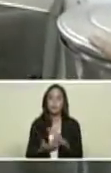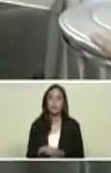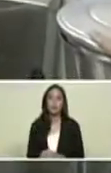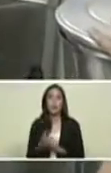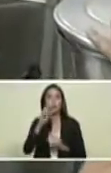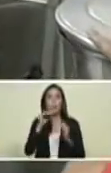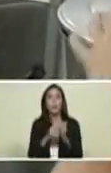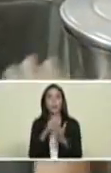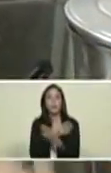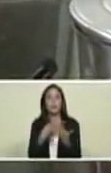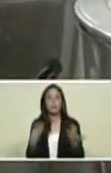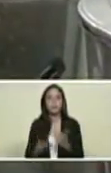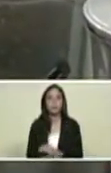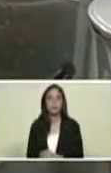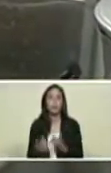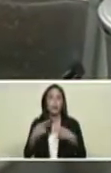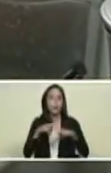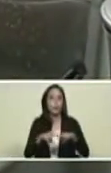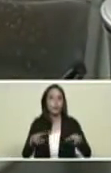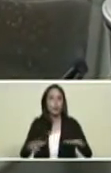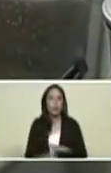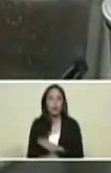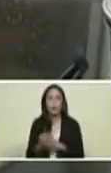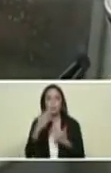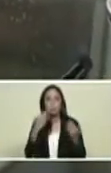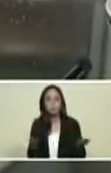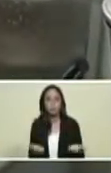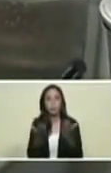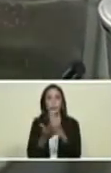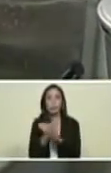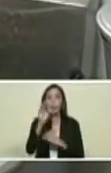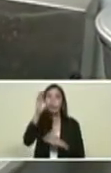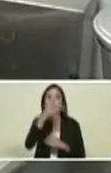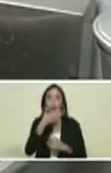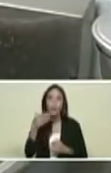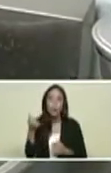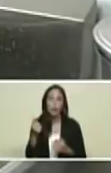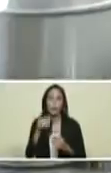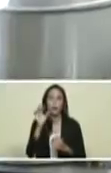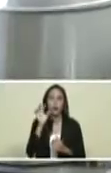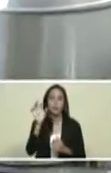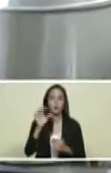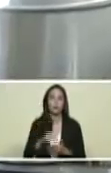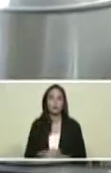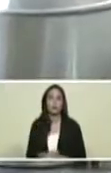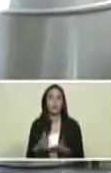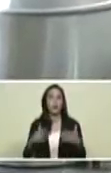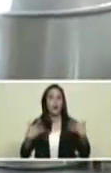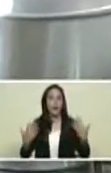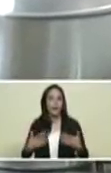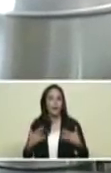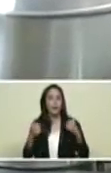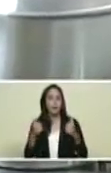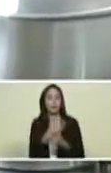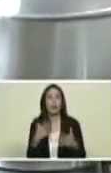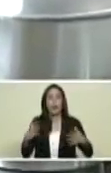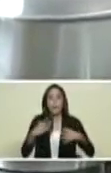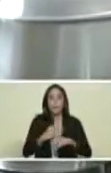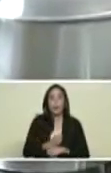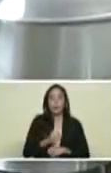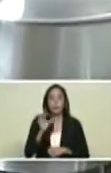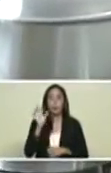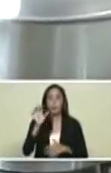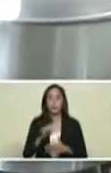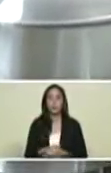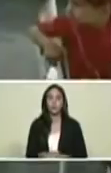2018-2019, con nuestros niños, con nuestras niñas, garantizando el futuro de Venezuela, garantizando la felicidad y la esperanza de nuestro pueblo,